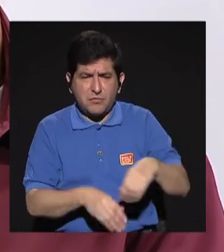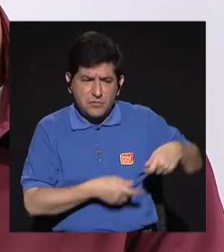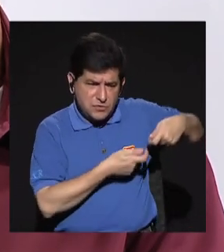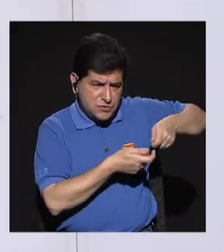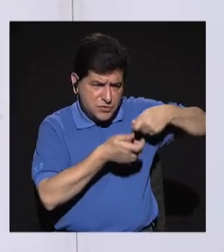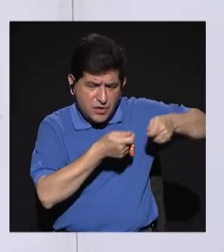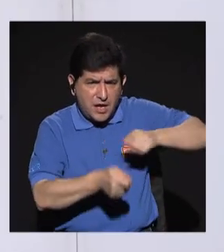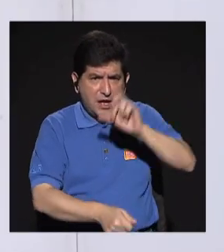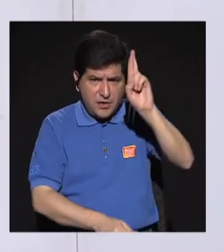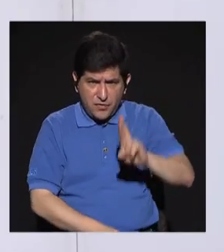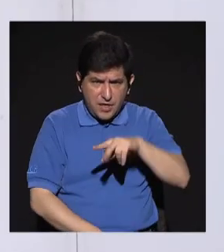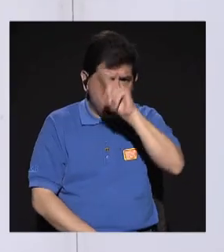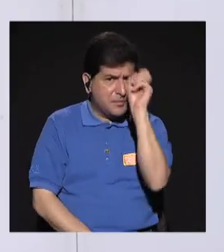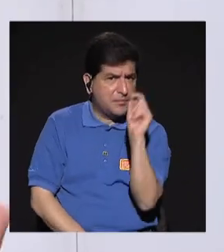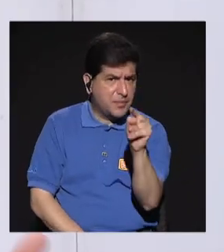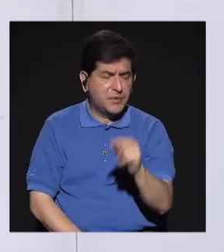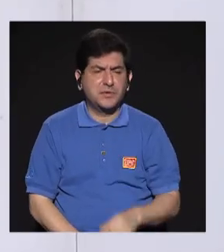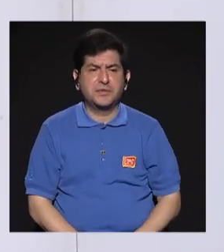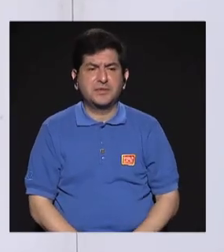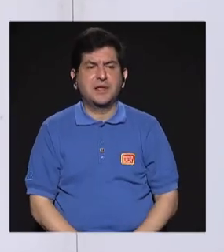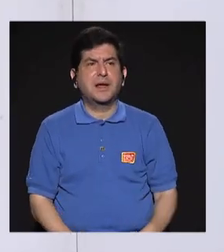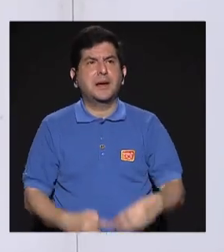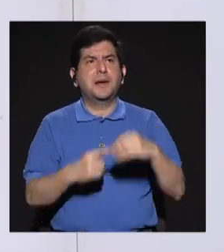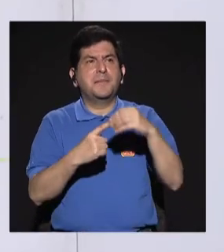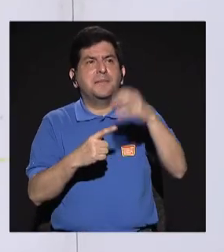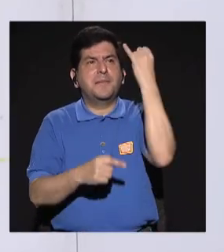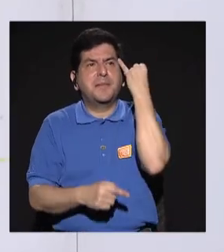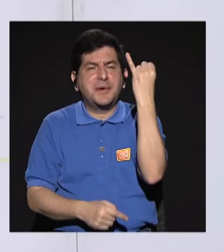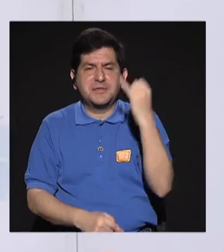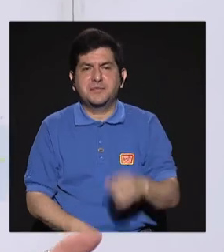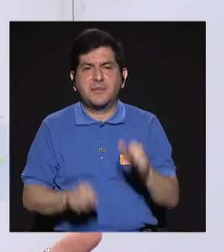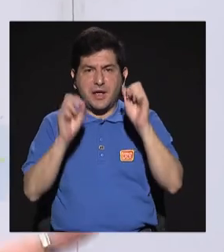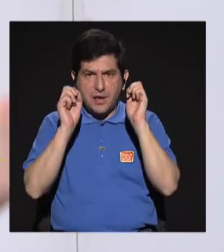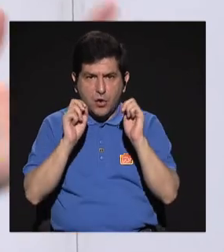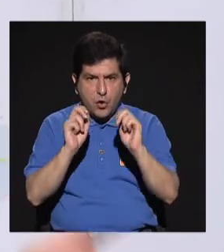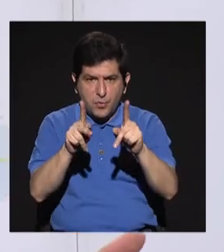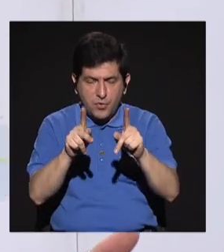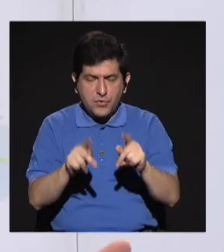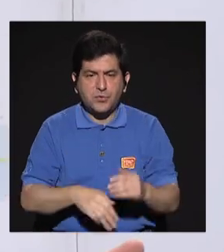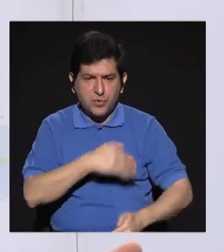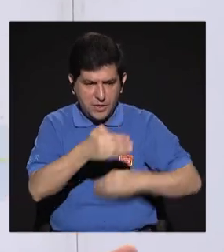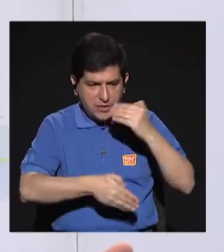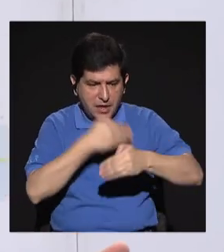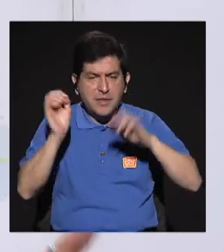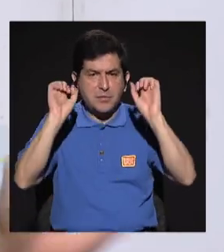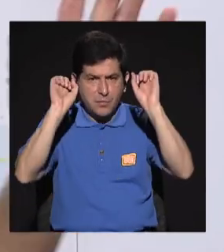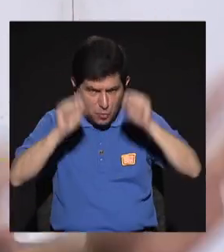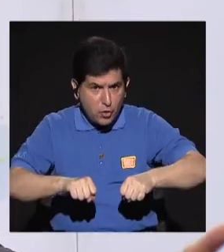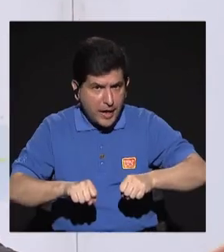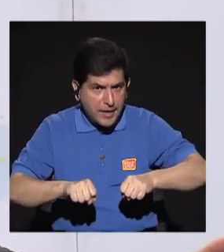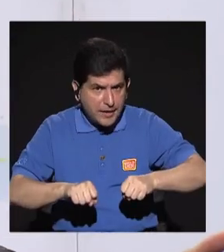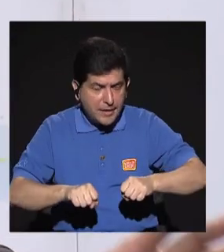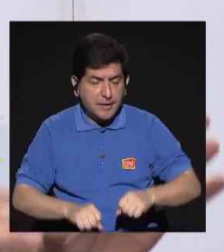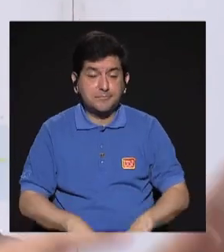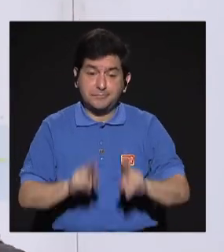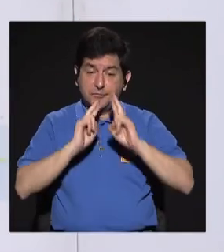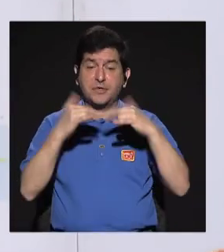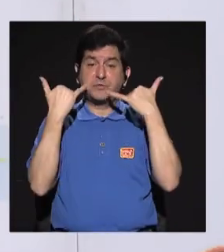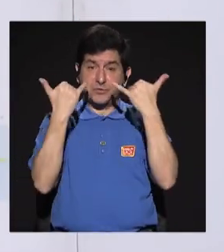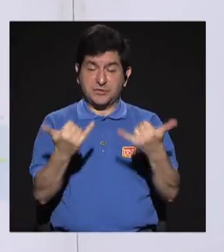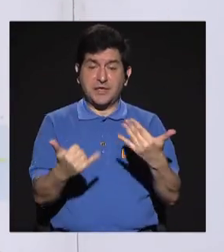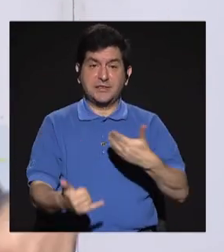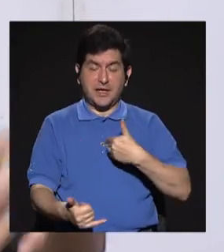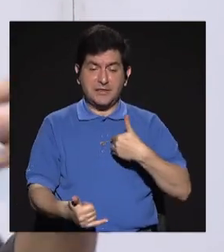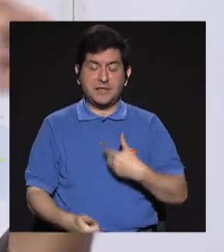costarricense bueno si la la principal intención era bueno es viable el proceso eso lo podemos lo